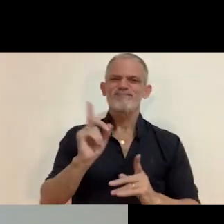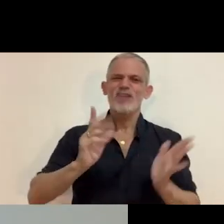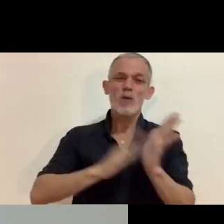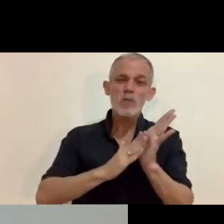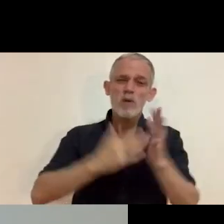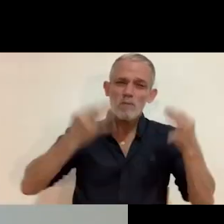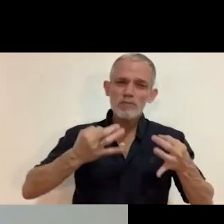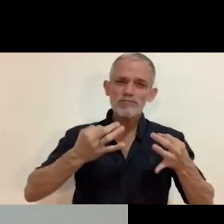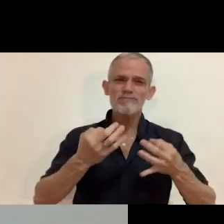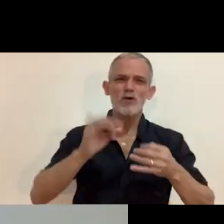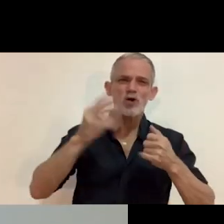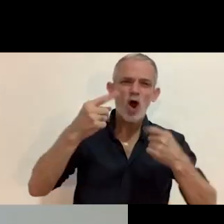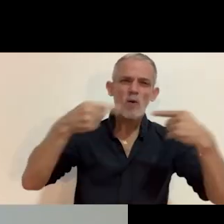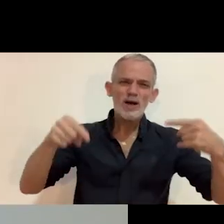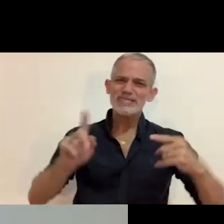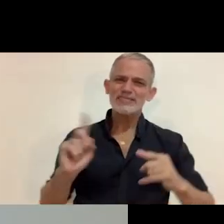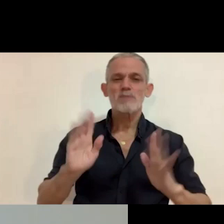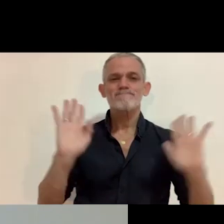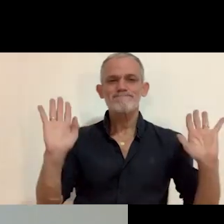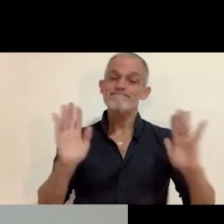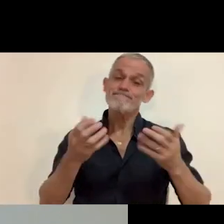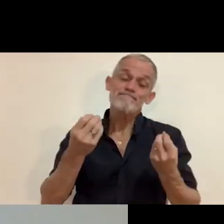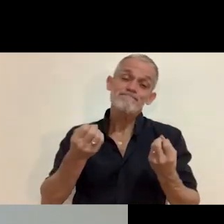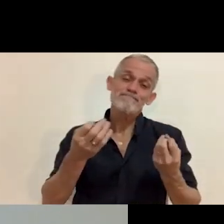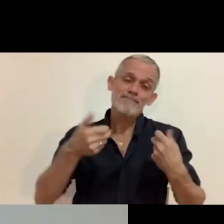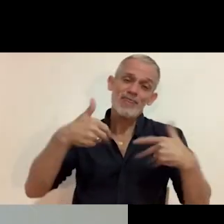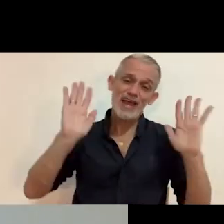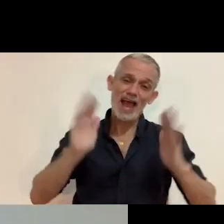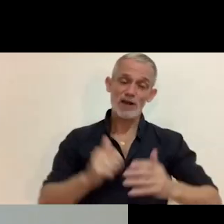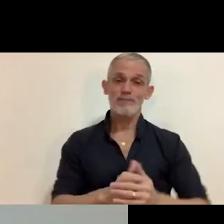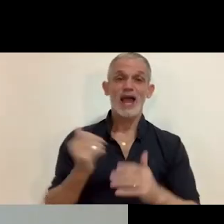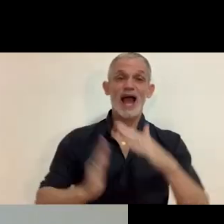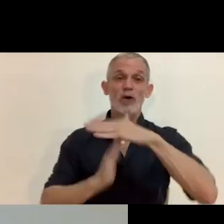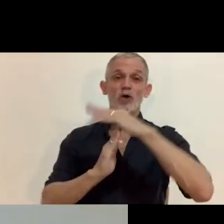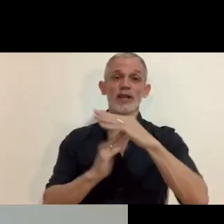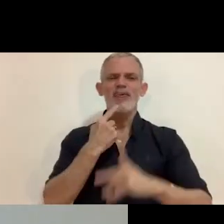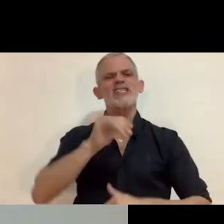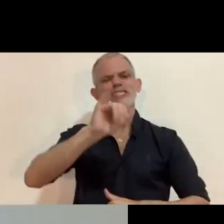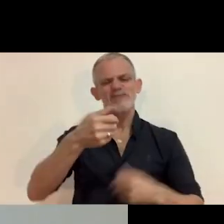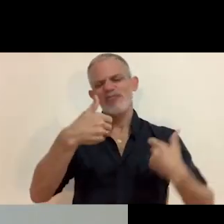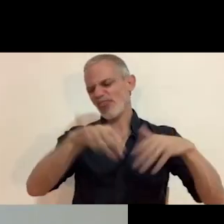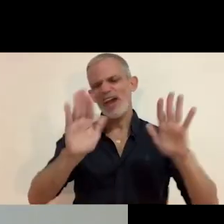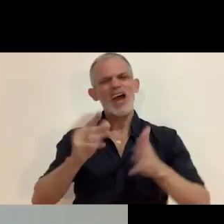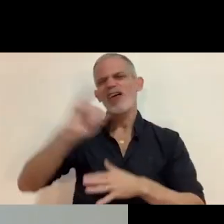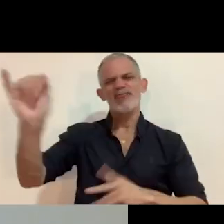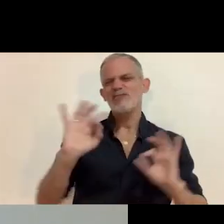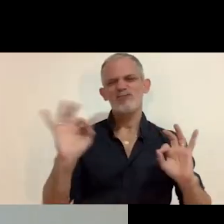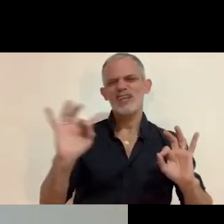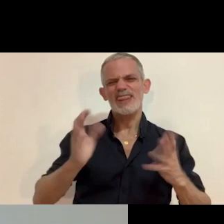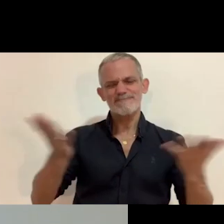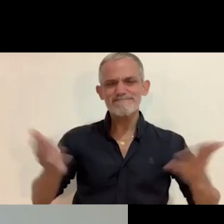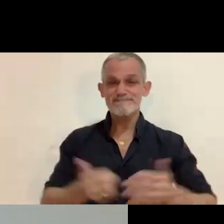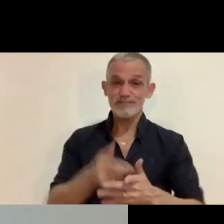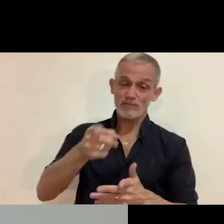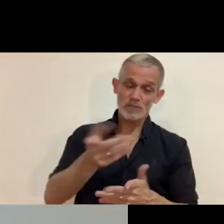un delito, te doy la derecha, hay determinadas autoridades que te van a dar el consentimiento para que vos